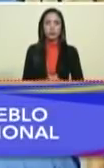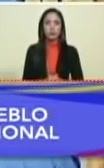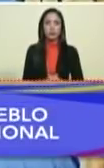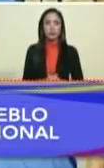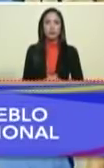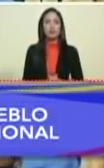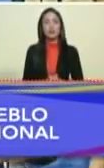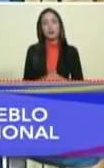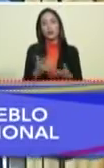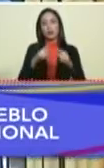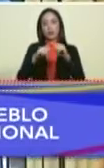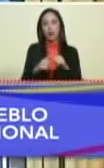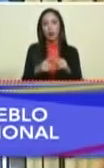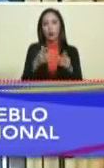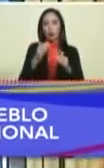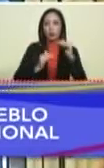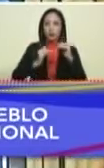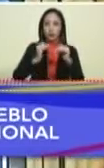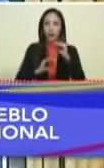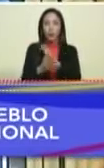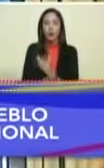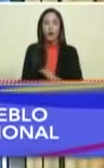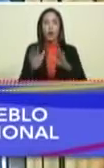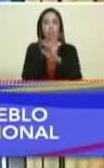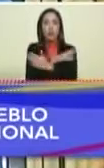se lo han sacado y hemos llegado a